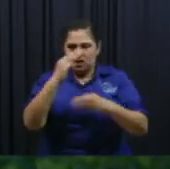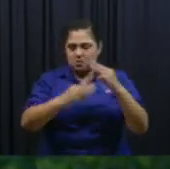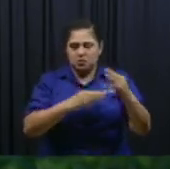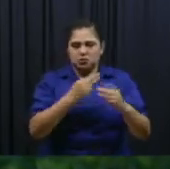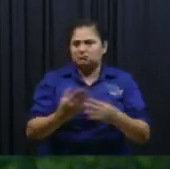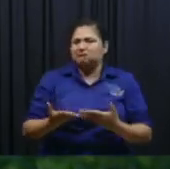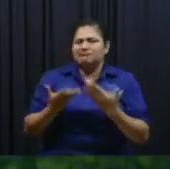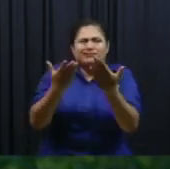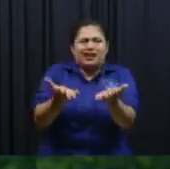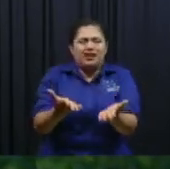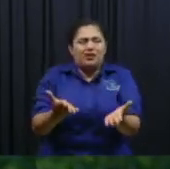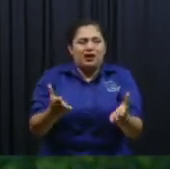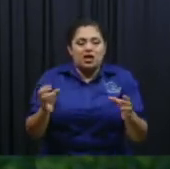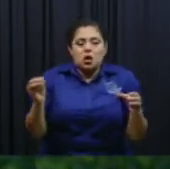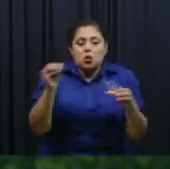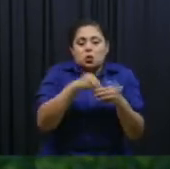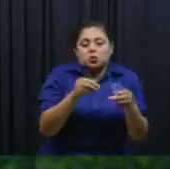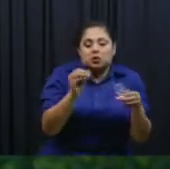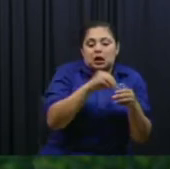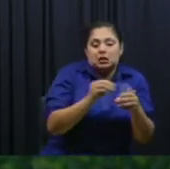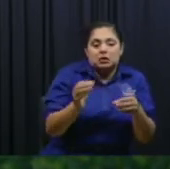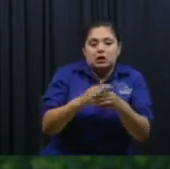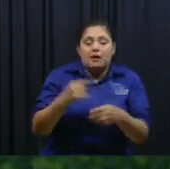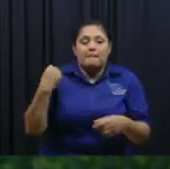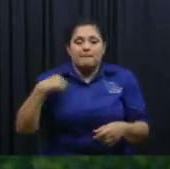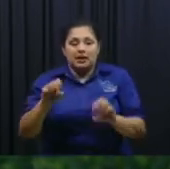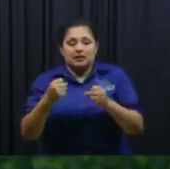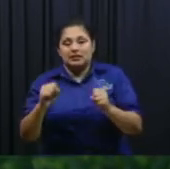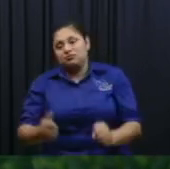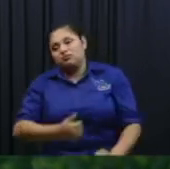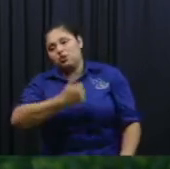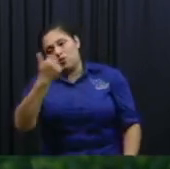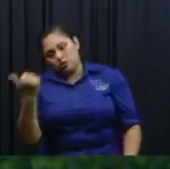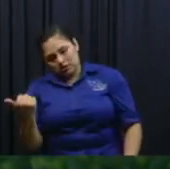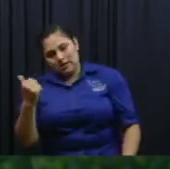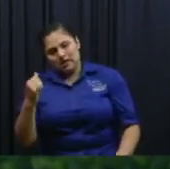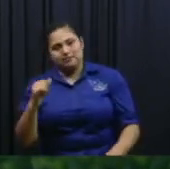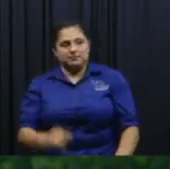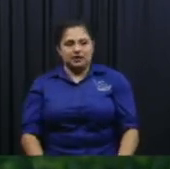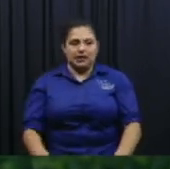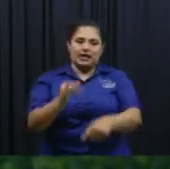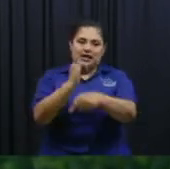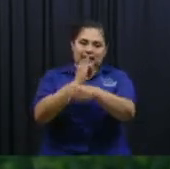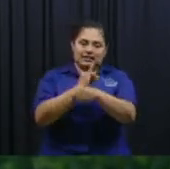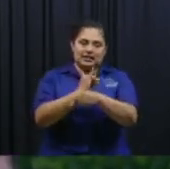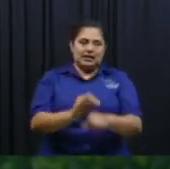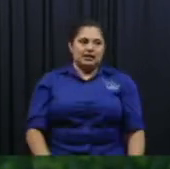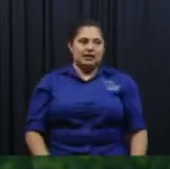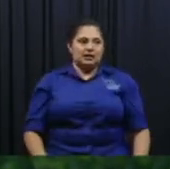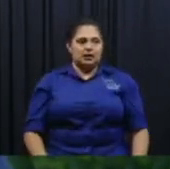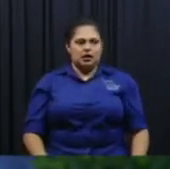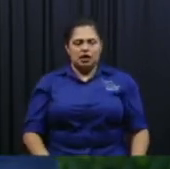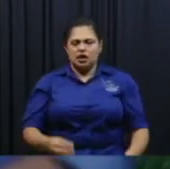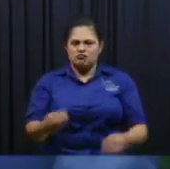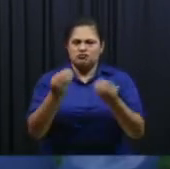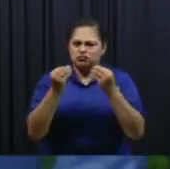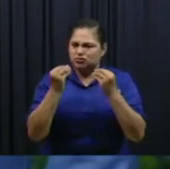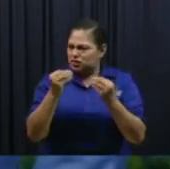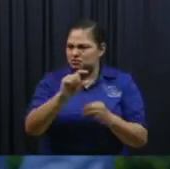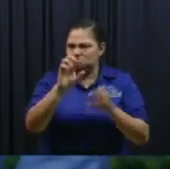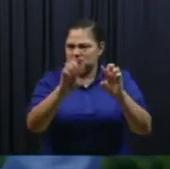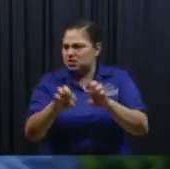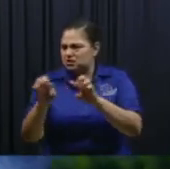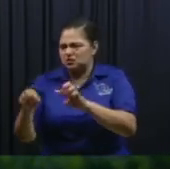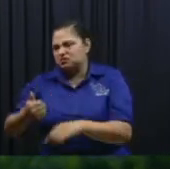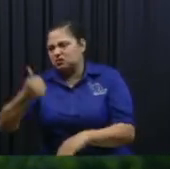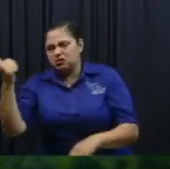y recolectaron para volver a hacer otras nuevas si es necesario y se enojan un montón